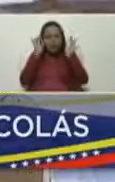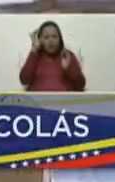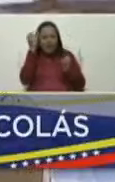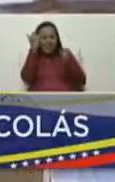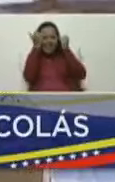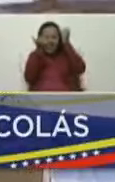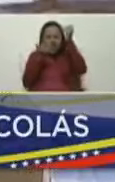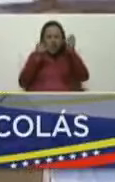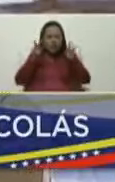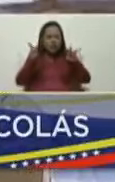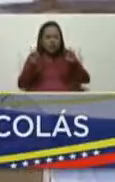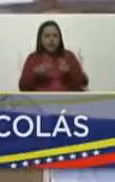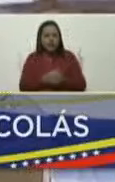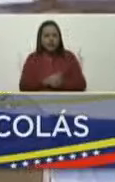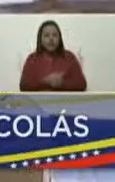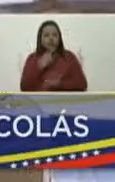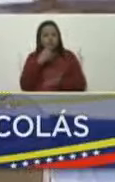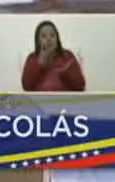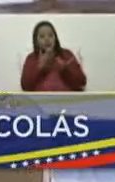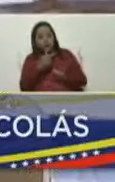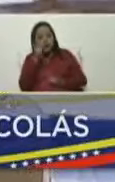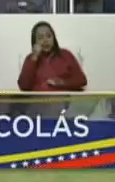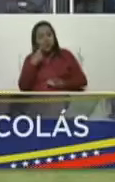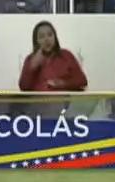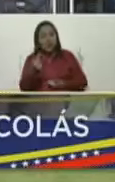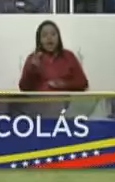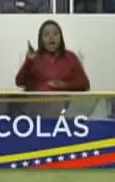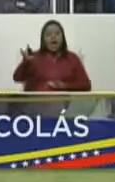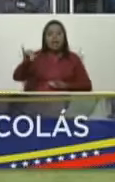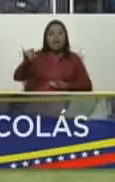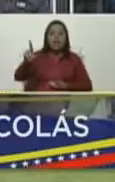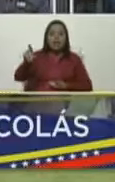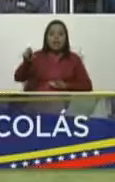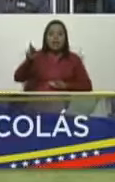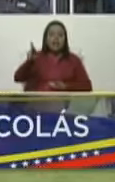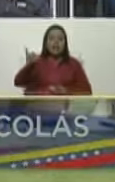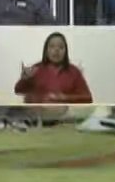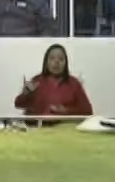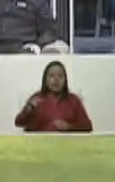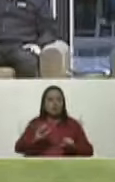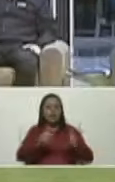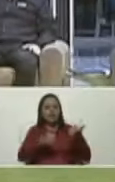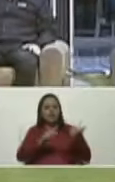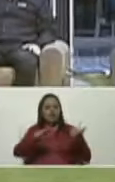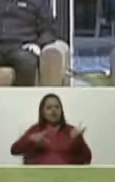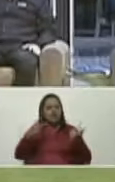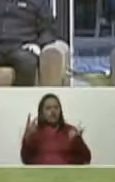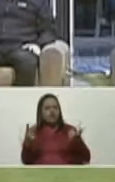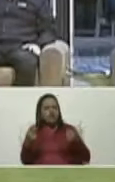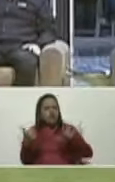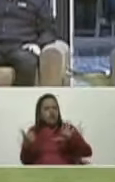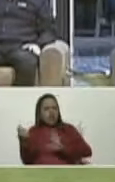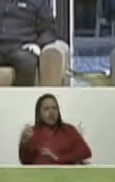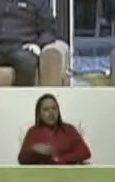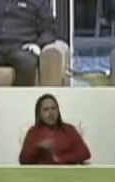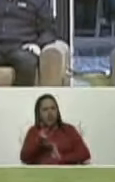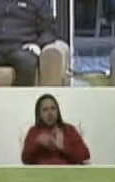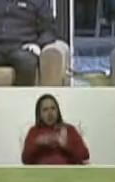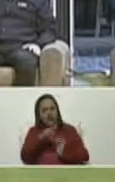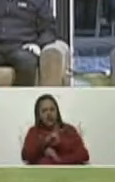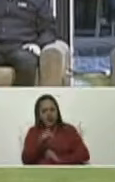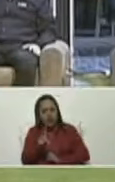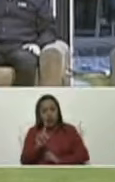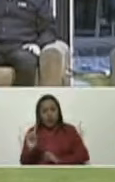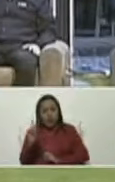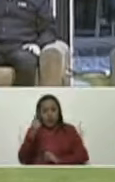hecho, Gerson me dijo que Ridery nació en el segundo semestre 2021. Y las primeras carreritas que